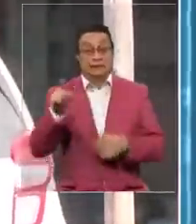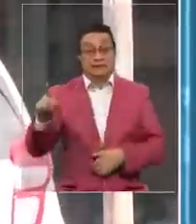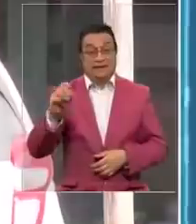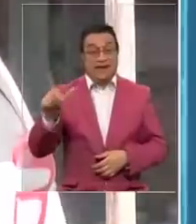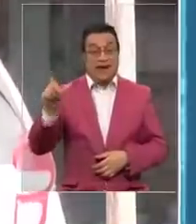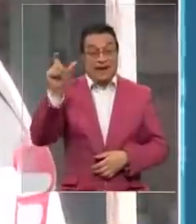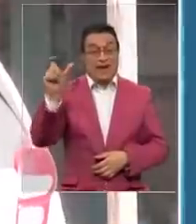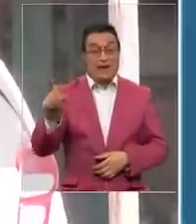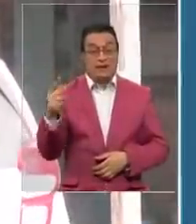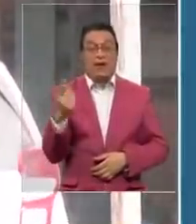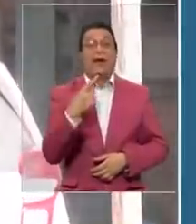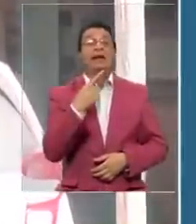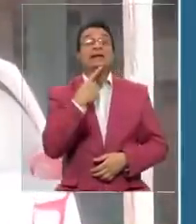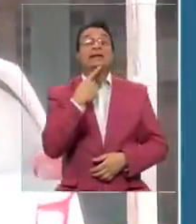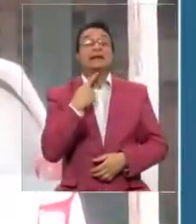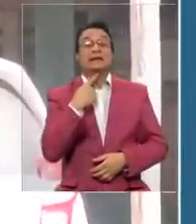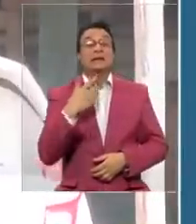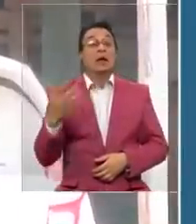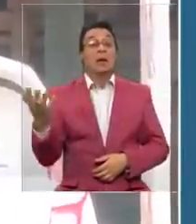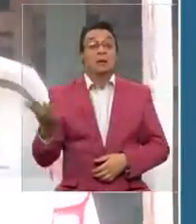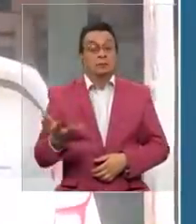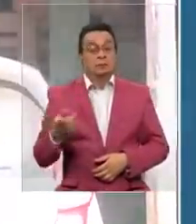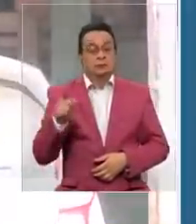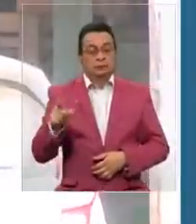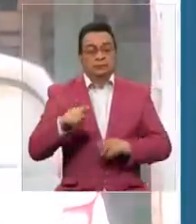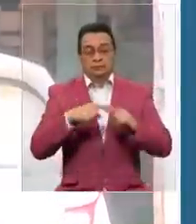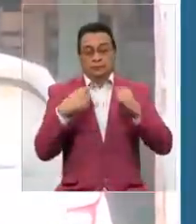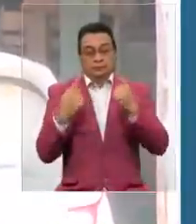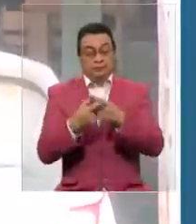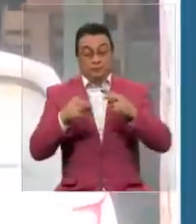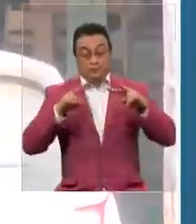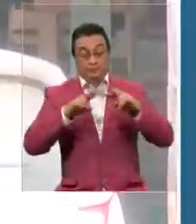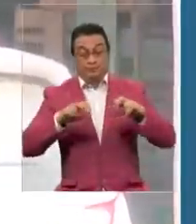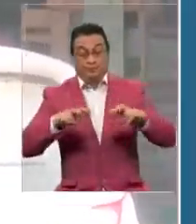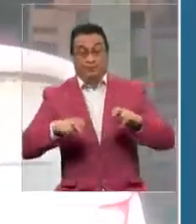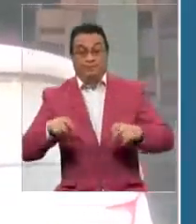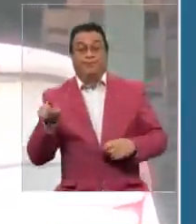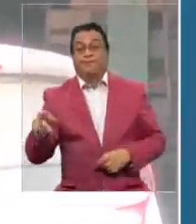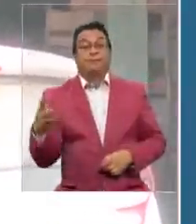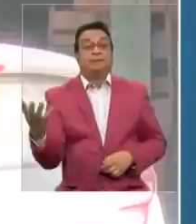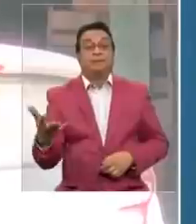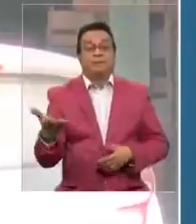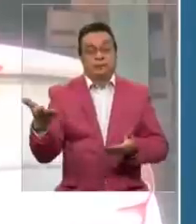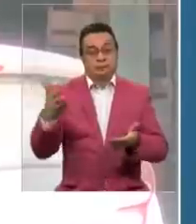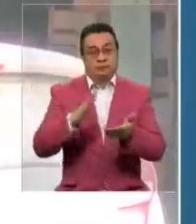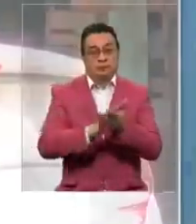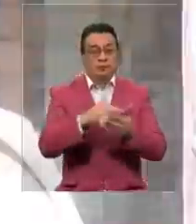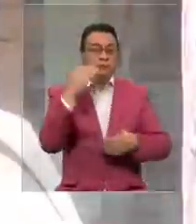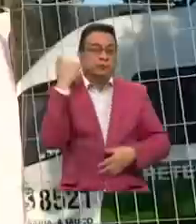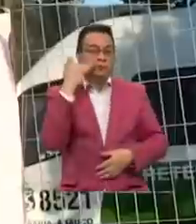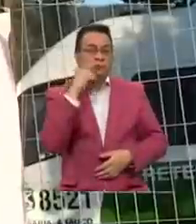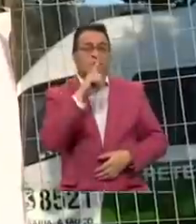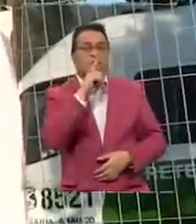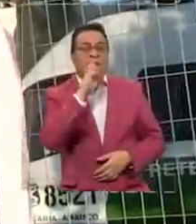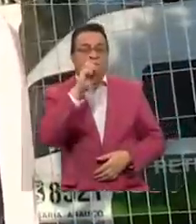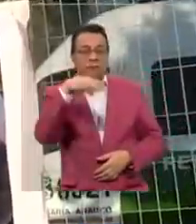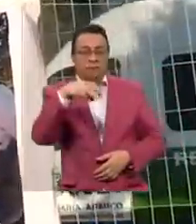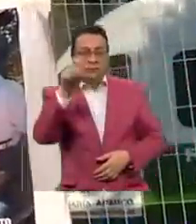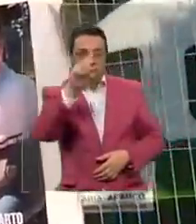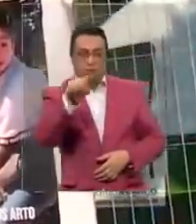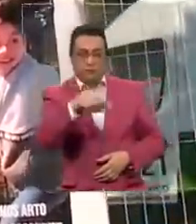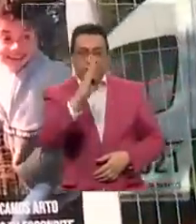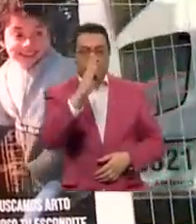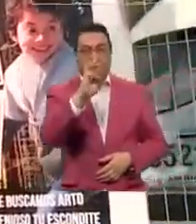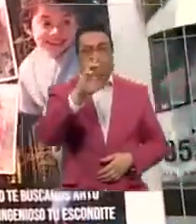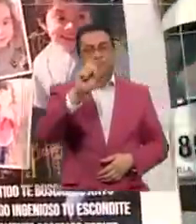en una persona de interés precisamente en medio de toda la investigación de la muerte del pequeño Tomás Bravo. ¿Qué es